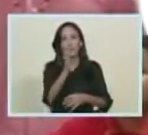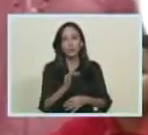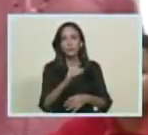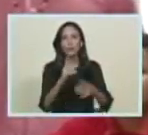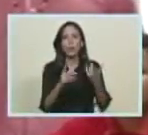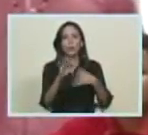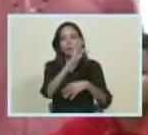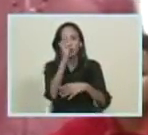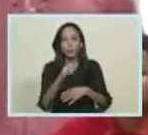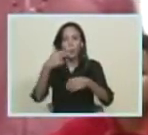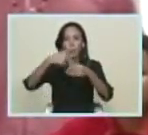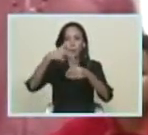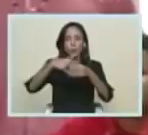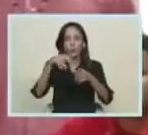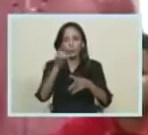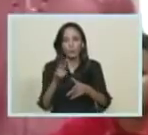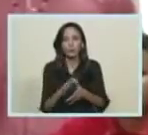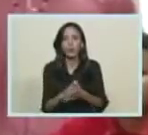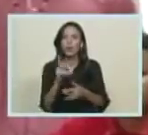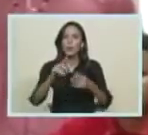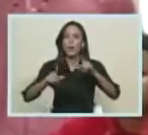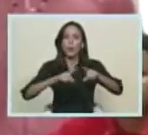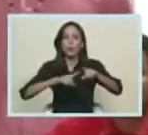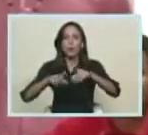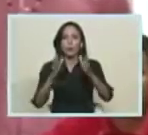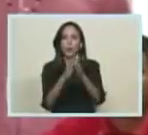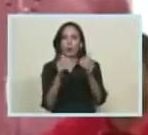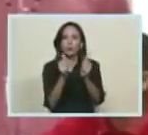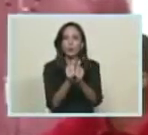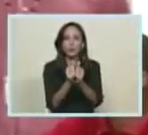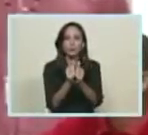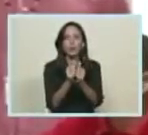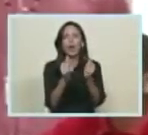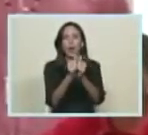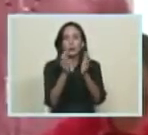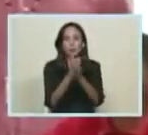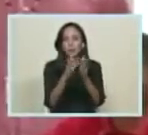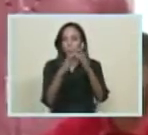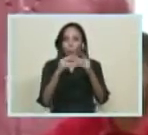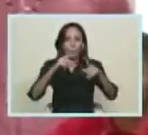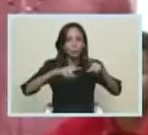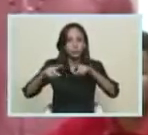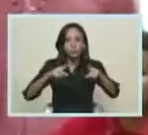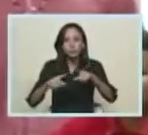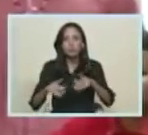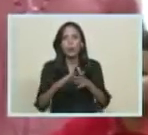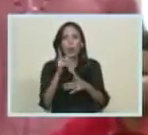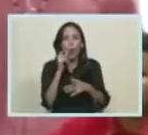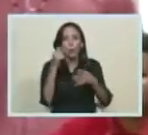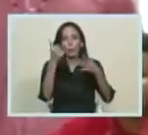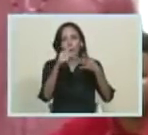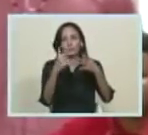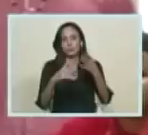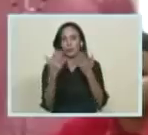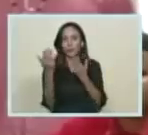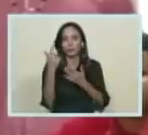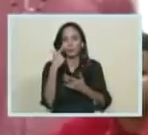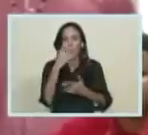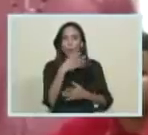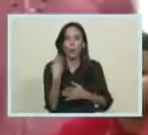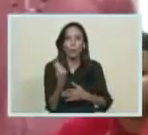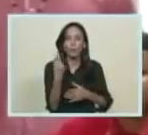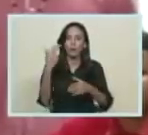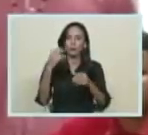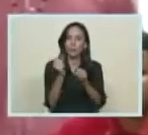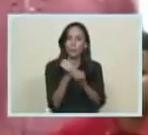Richard Urbaneja, coordinador del Estado en Anzoátegui, su homólogo, el compañero Kerin King, el compañero Jonathan Naranjo, toda esta juventud petrolera